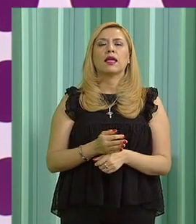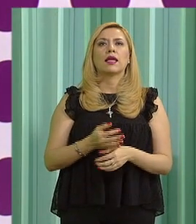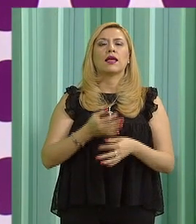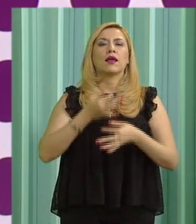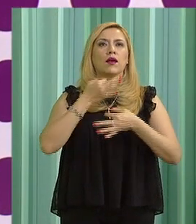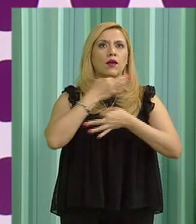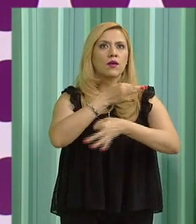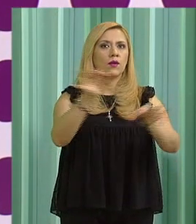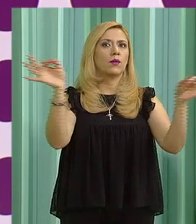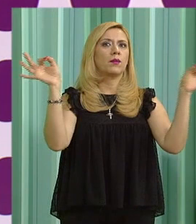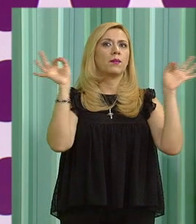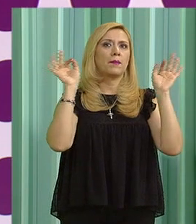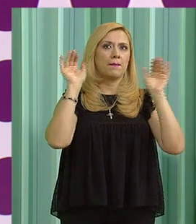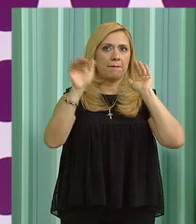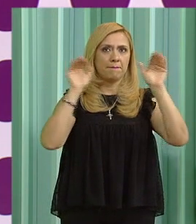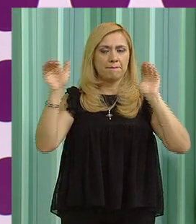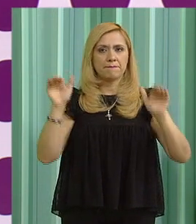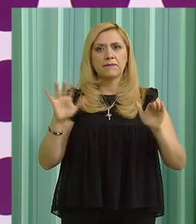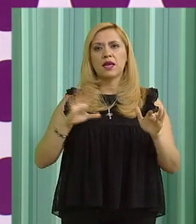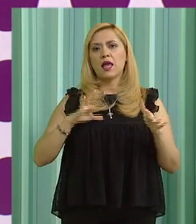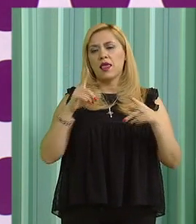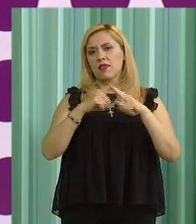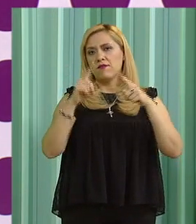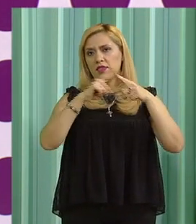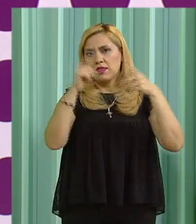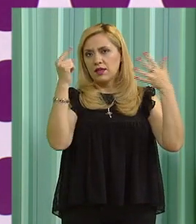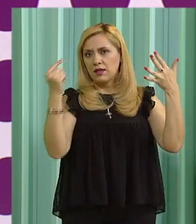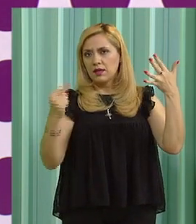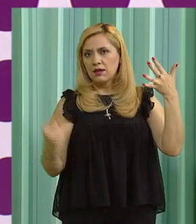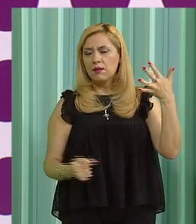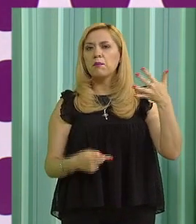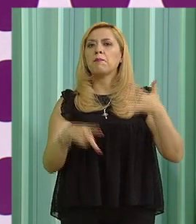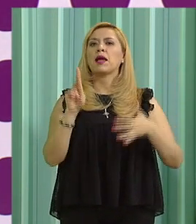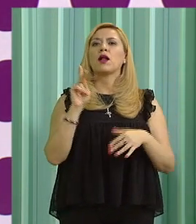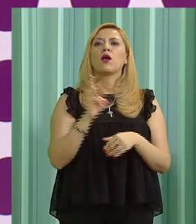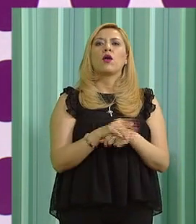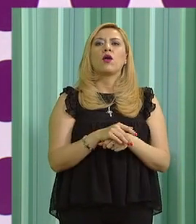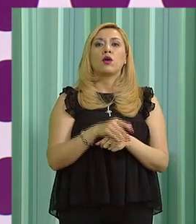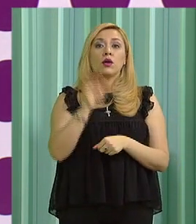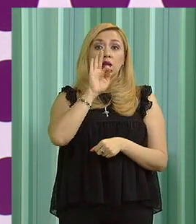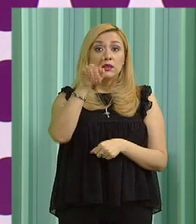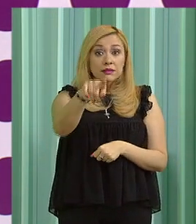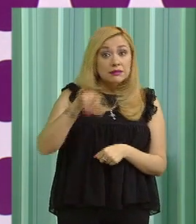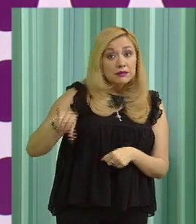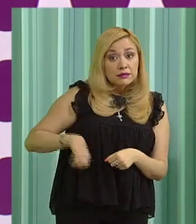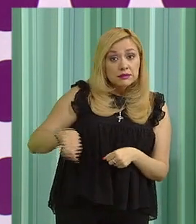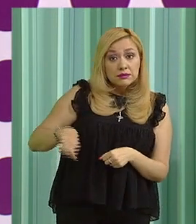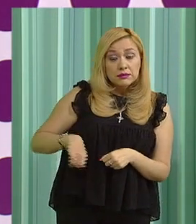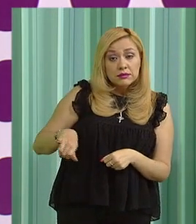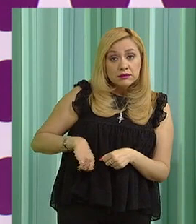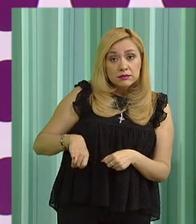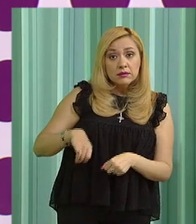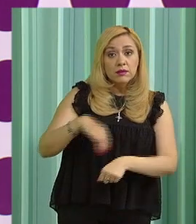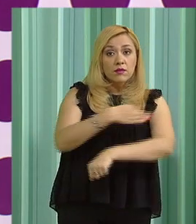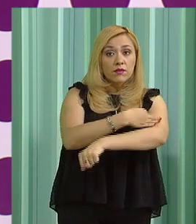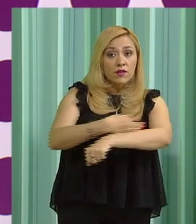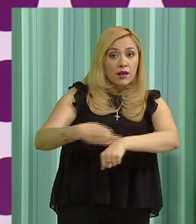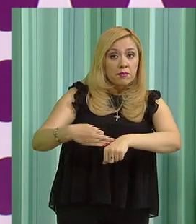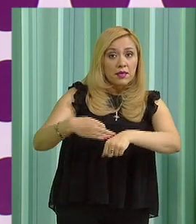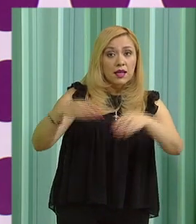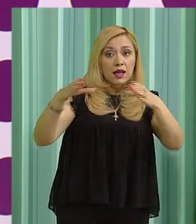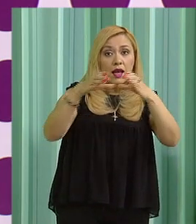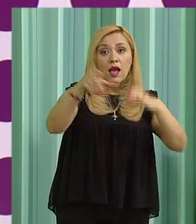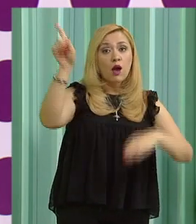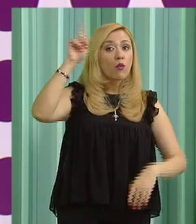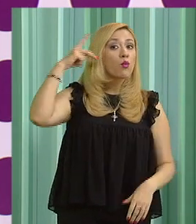convocatoria. Bueno, vamos llevando varias etapas de manera paralela, pero sí hay familias en la ciudad de Puebla